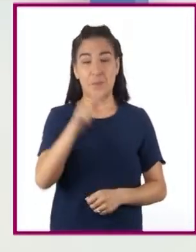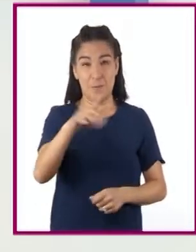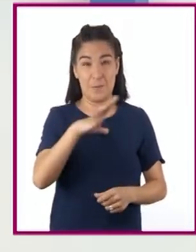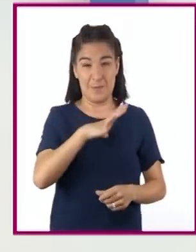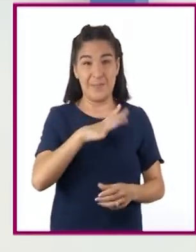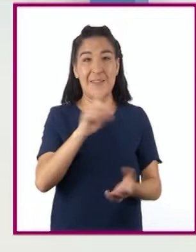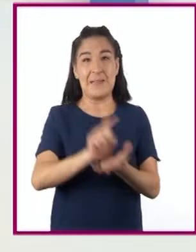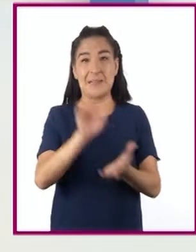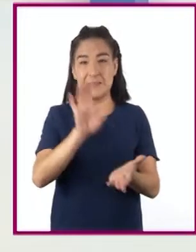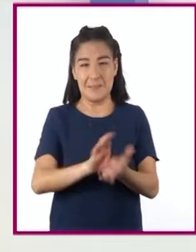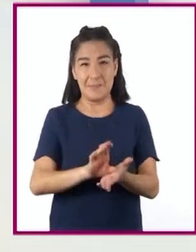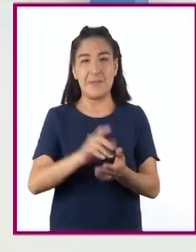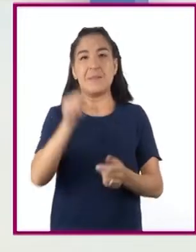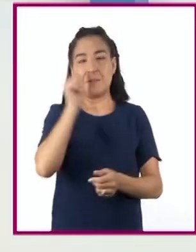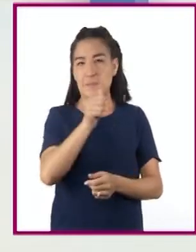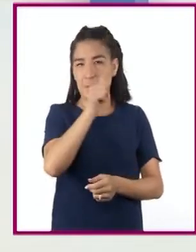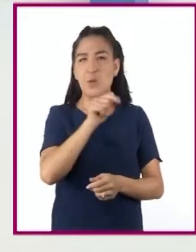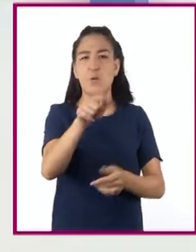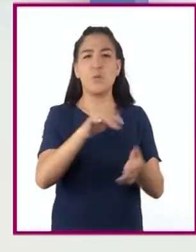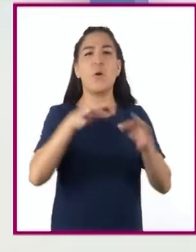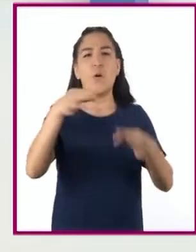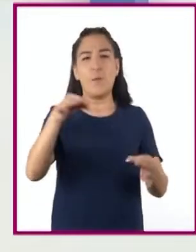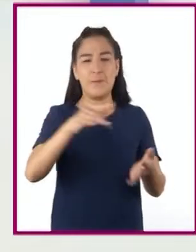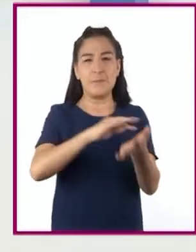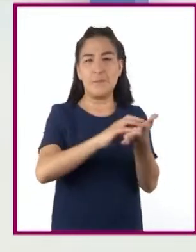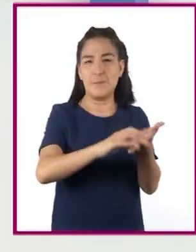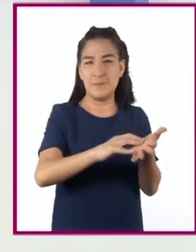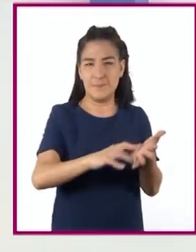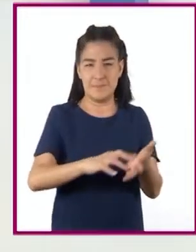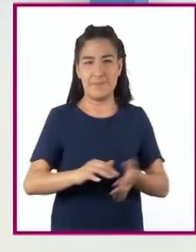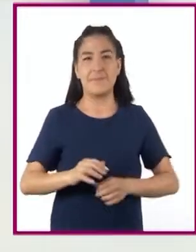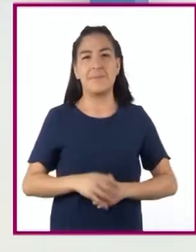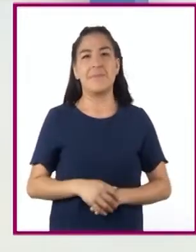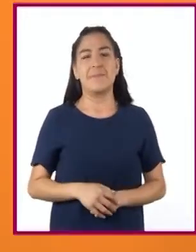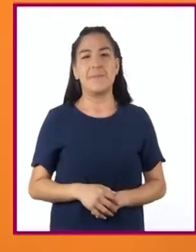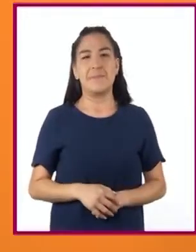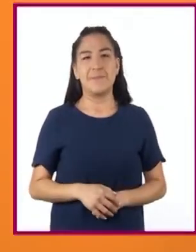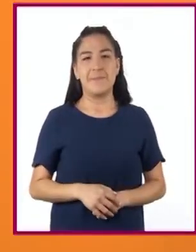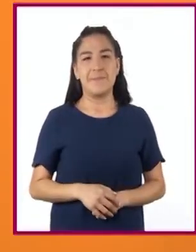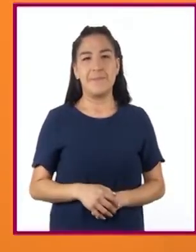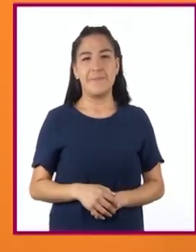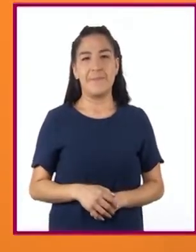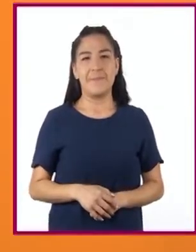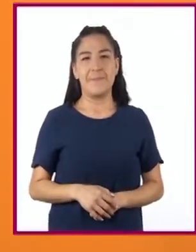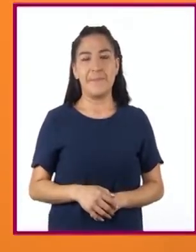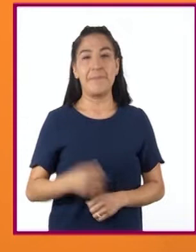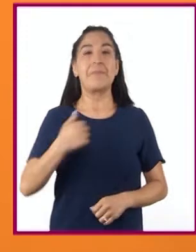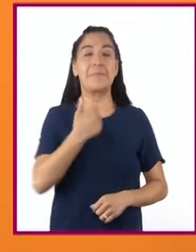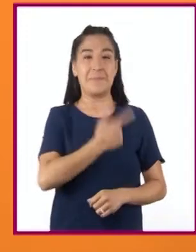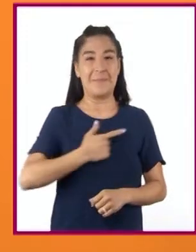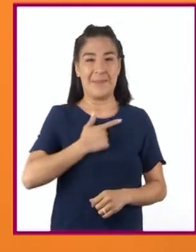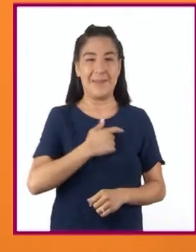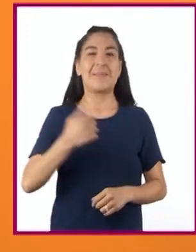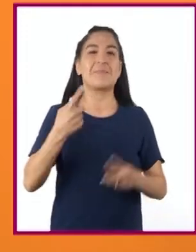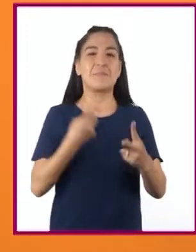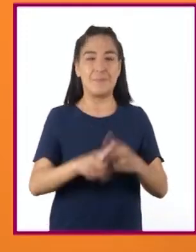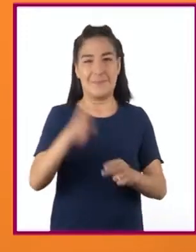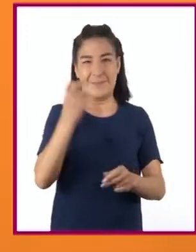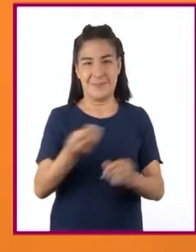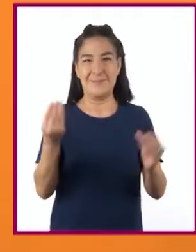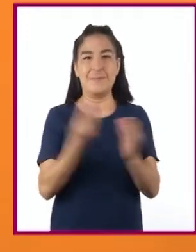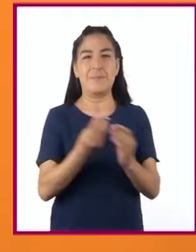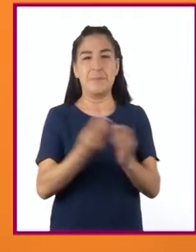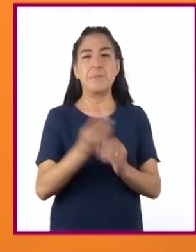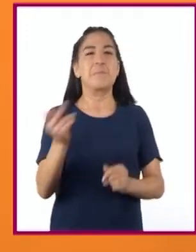discapacidad visual, preparen sus hojas Ledger, su punzón y su regleta. Me gustaría comenzar esta sesión con